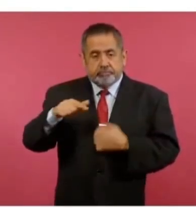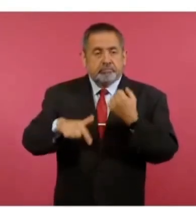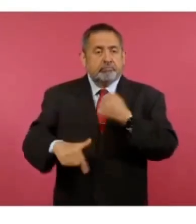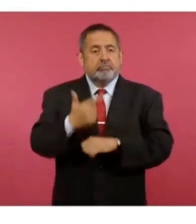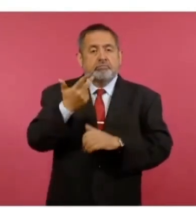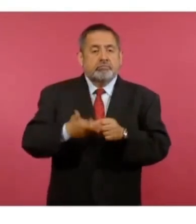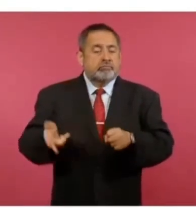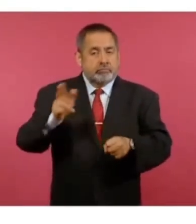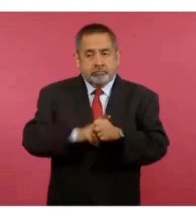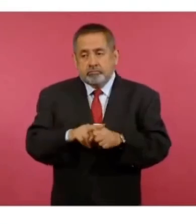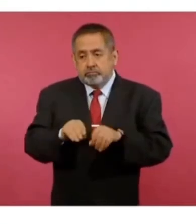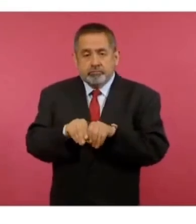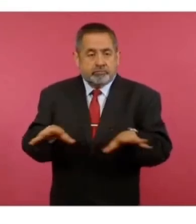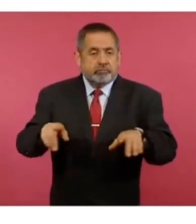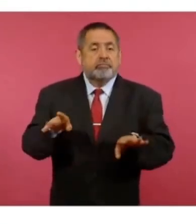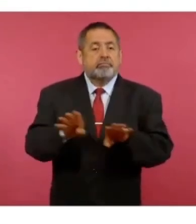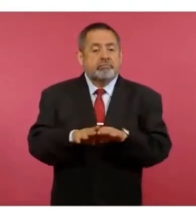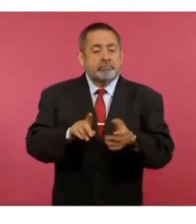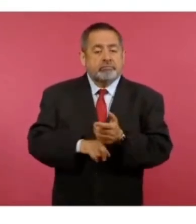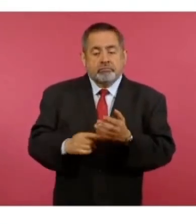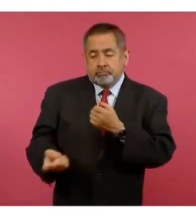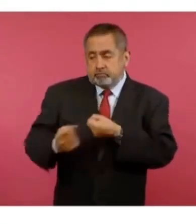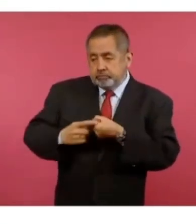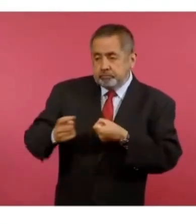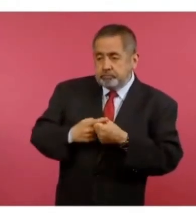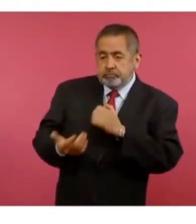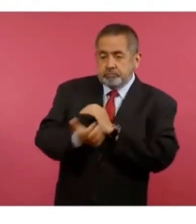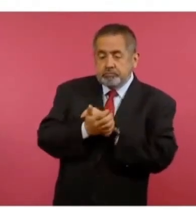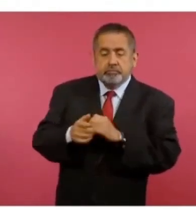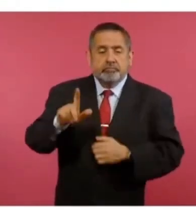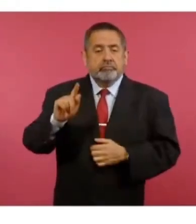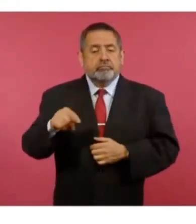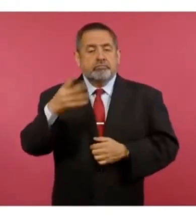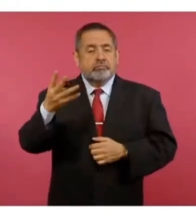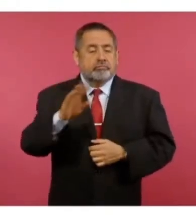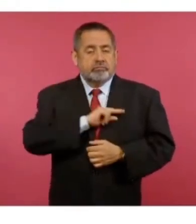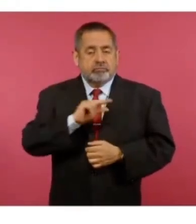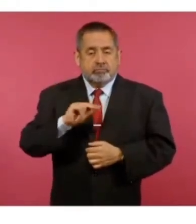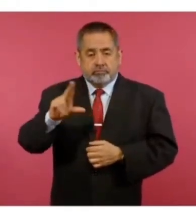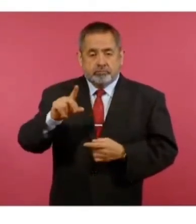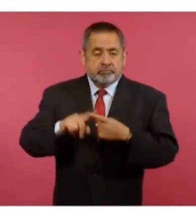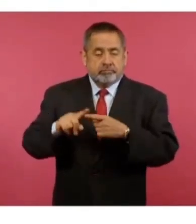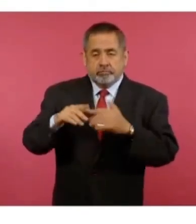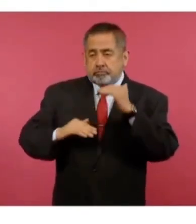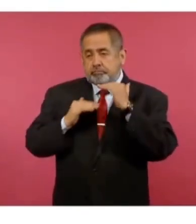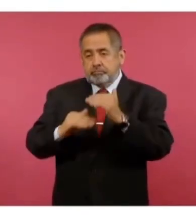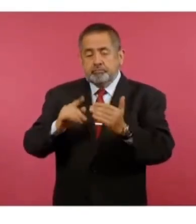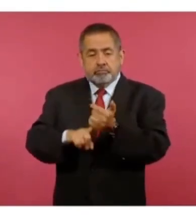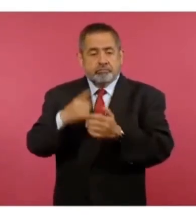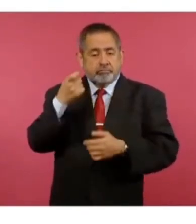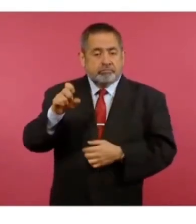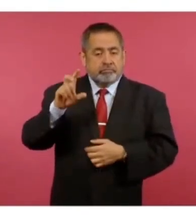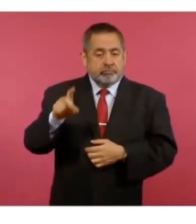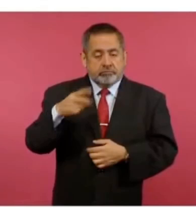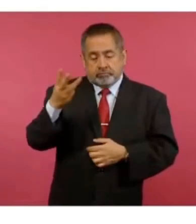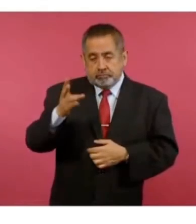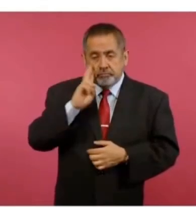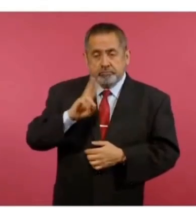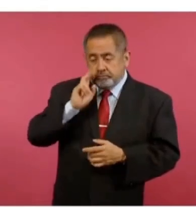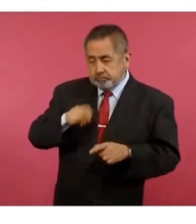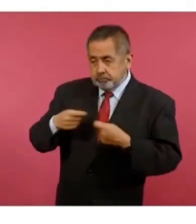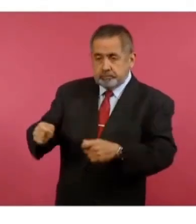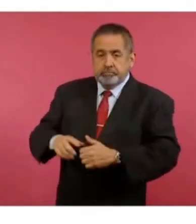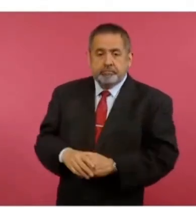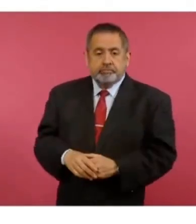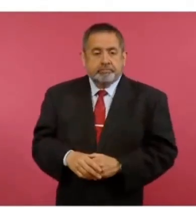hospitales, ya se han registrado 74 especialistas de 133 plazas que se están ofertando.